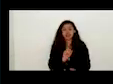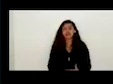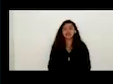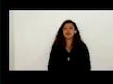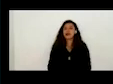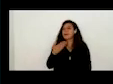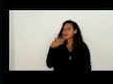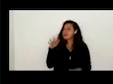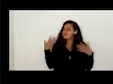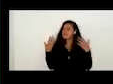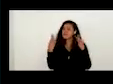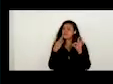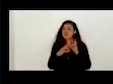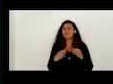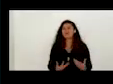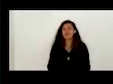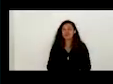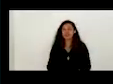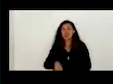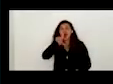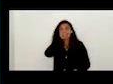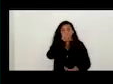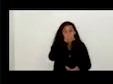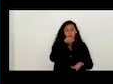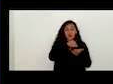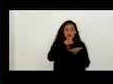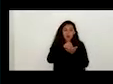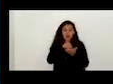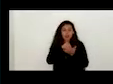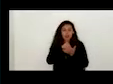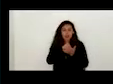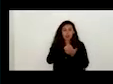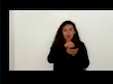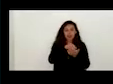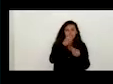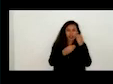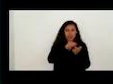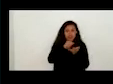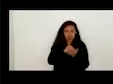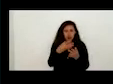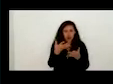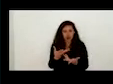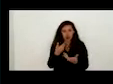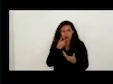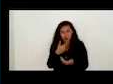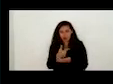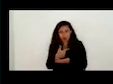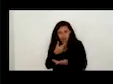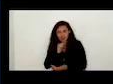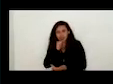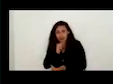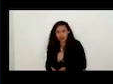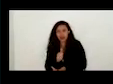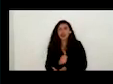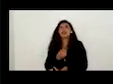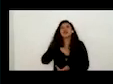excelente, ¿no? Mientras sea pollo, carne de cerdo maciza, muy bien. Y no sobrepasar